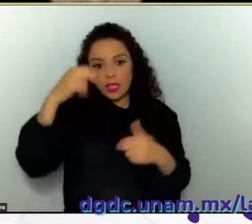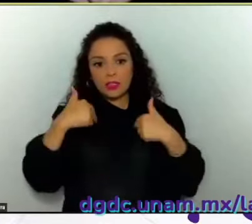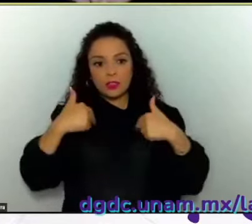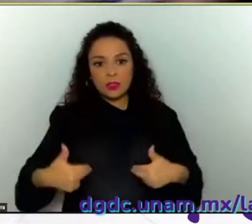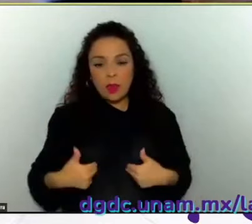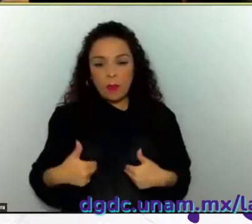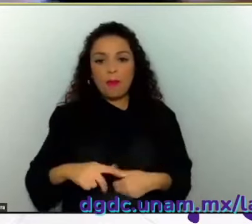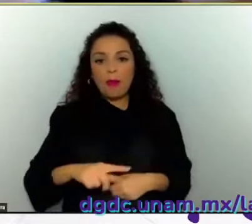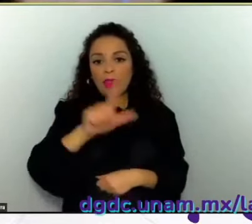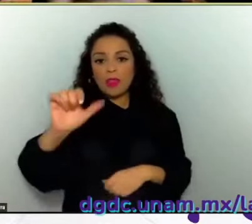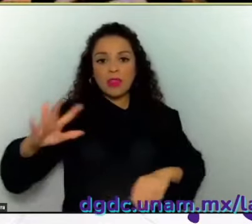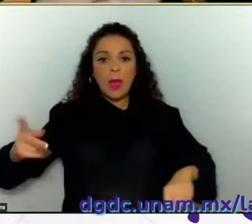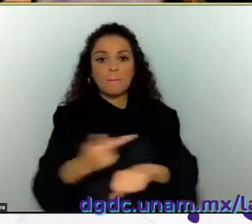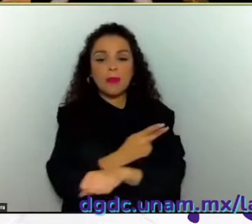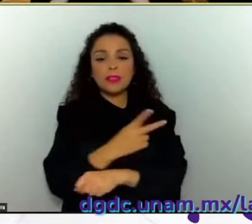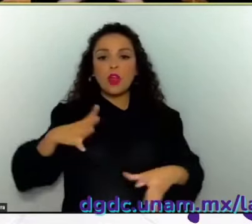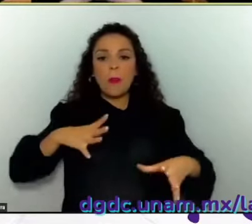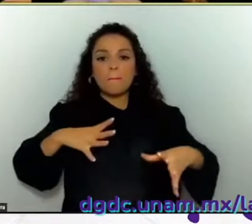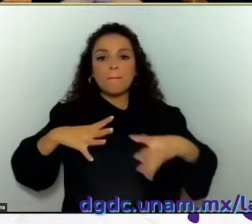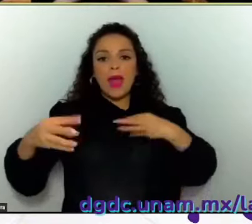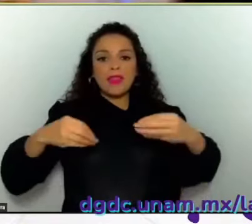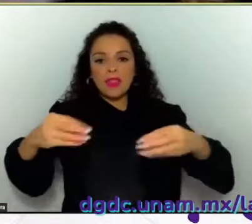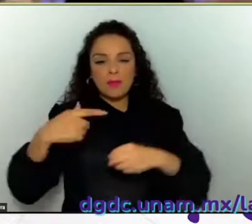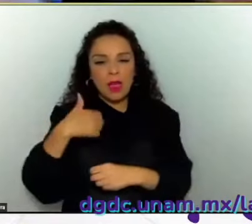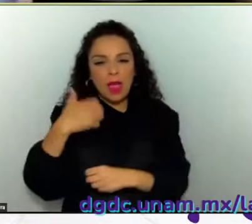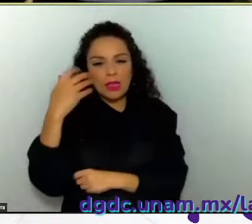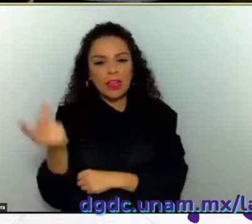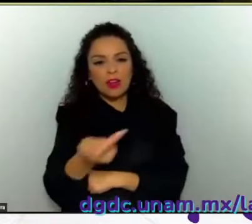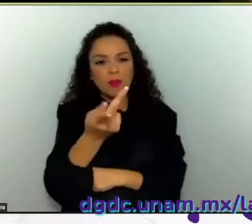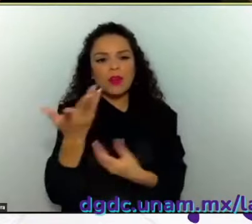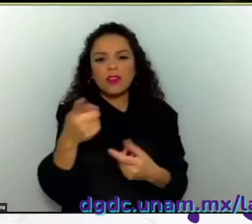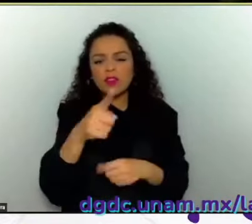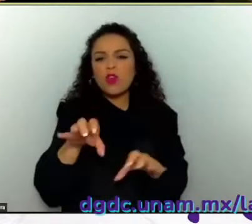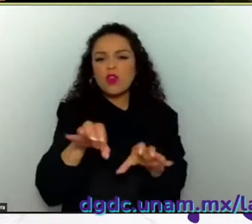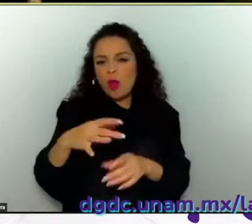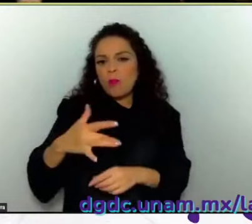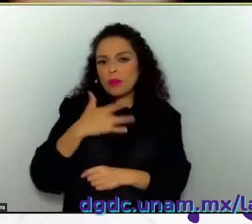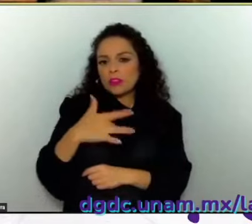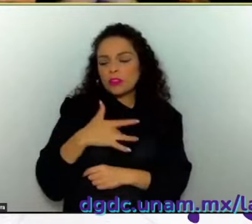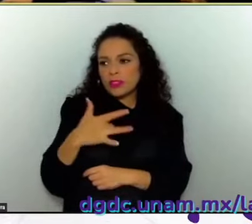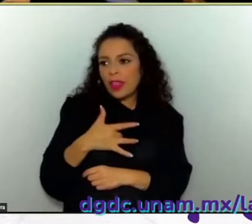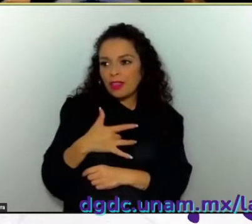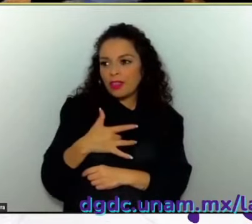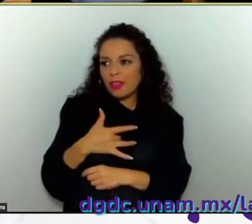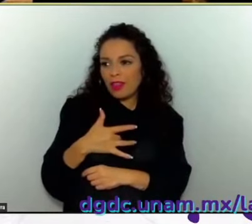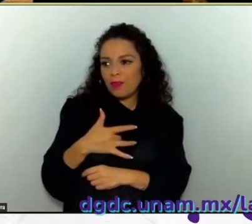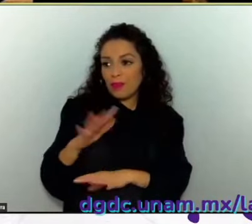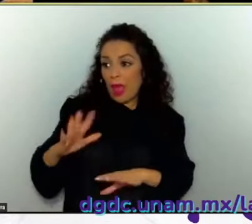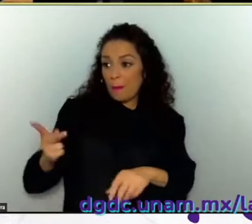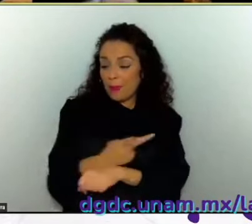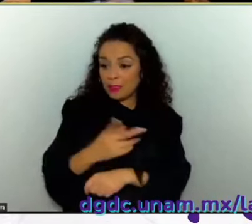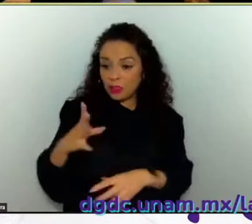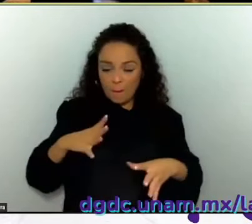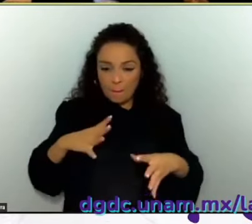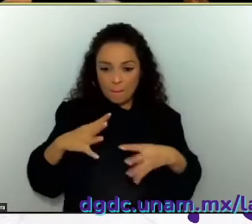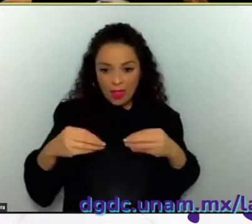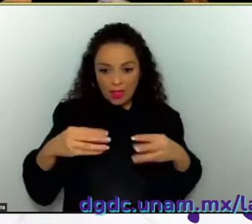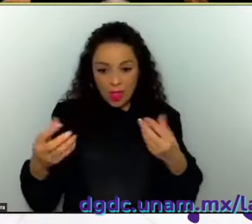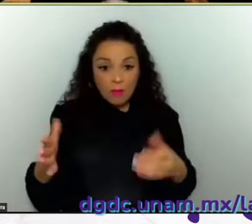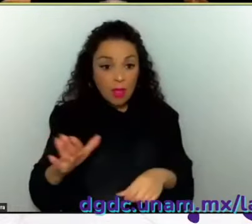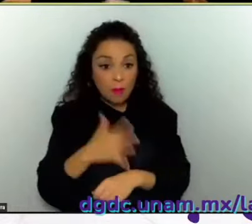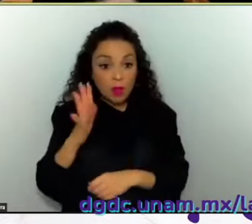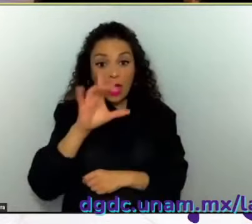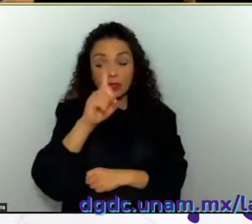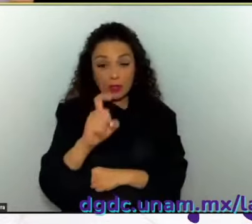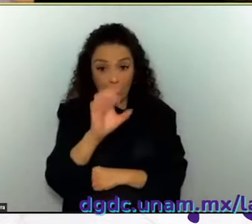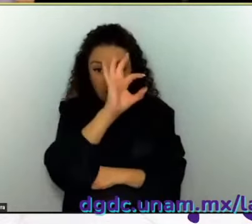pandemia. Entonces quiero preguntarles, ¿qué les dejó la pandemia? ¿Qué les está dejando? Porque todavía no logramos escapar al